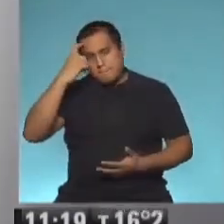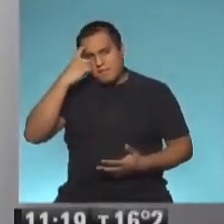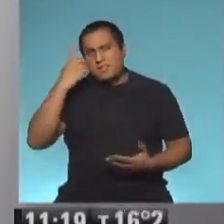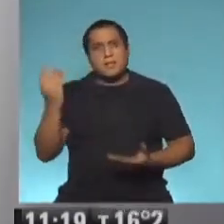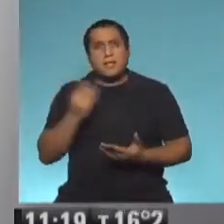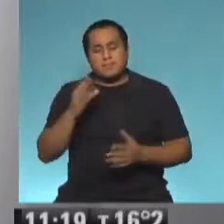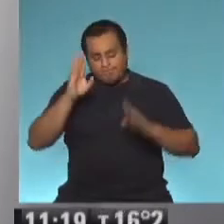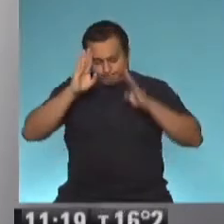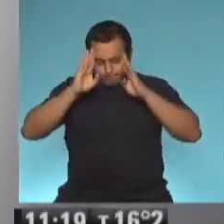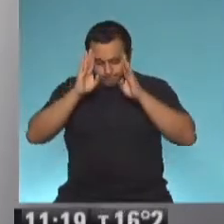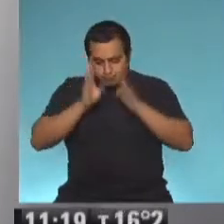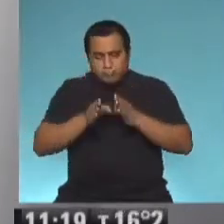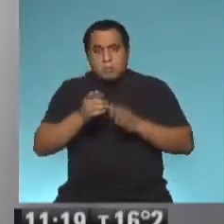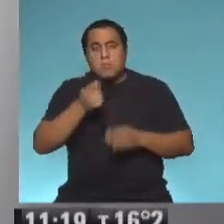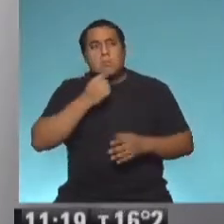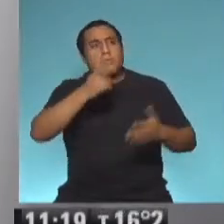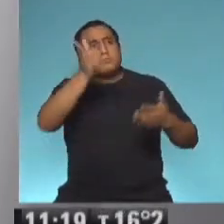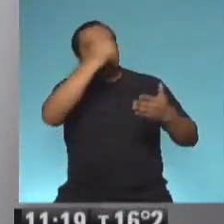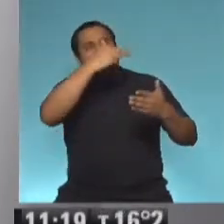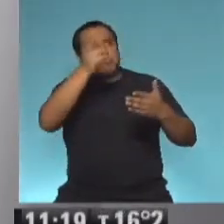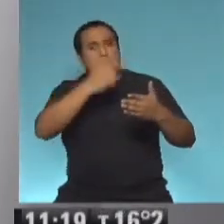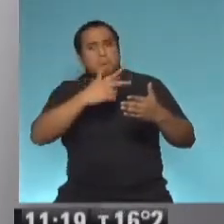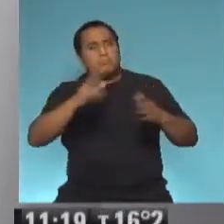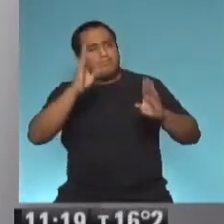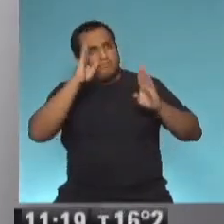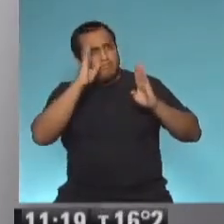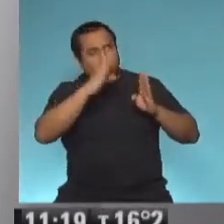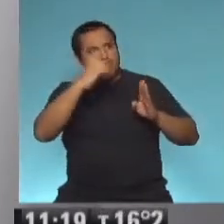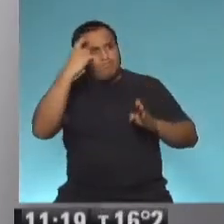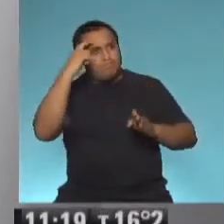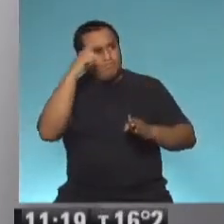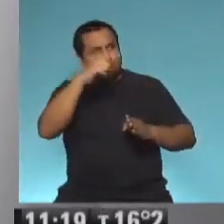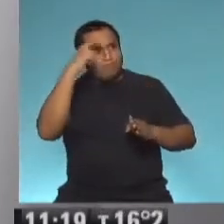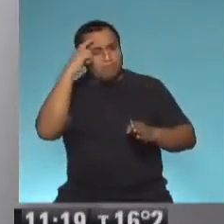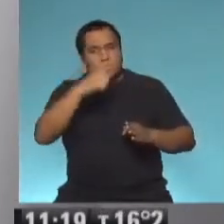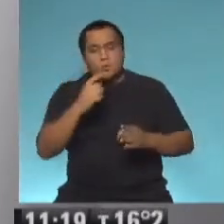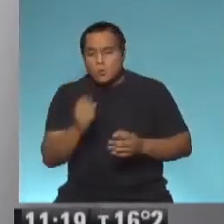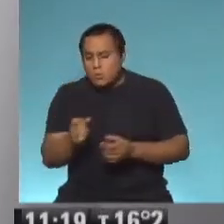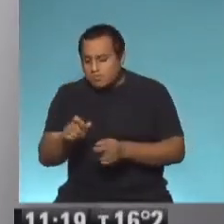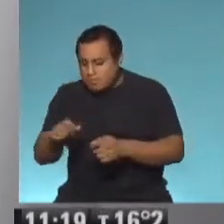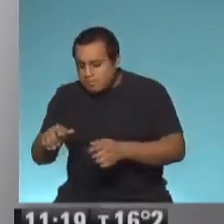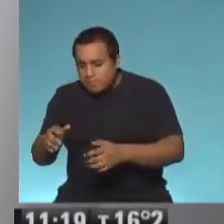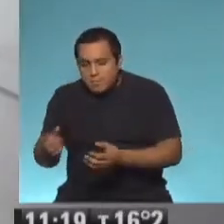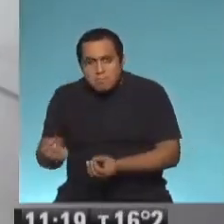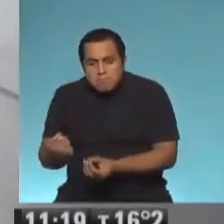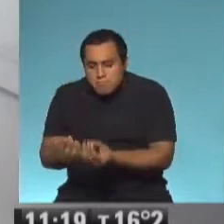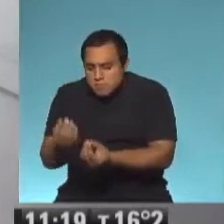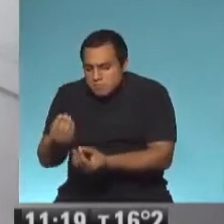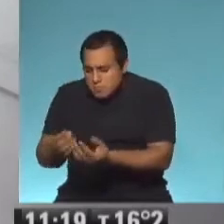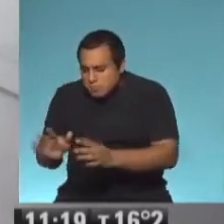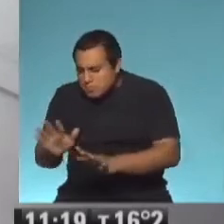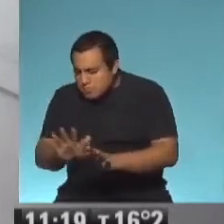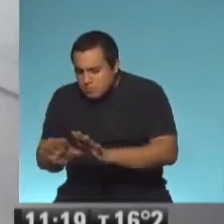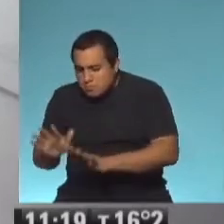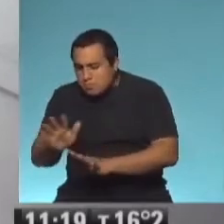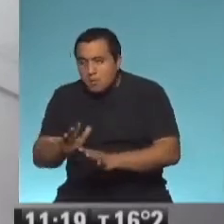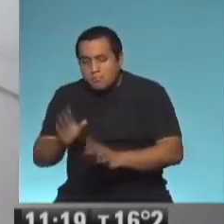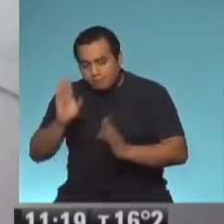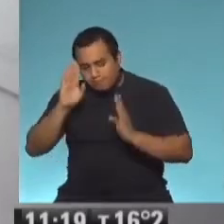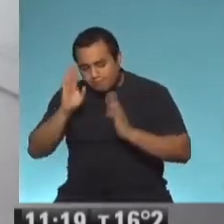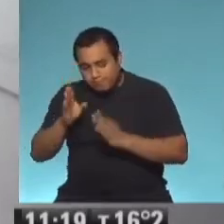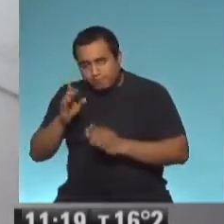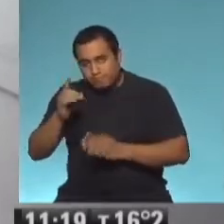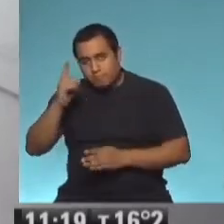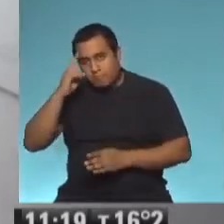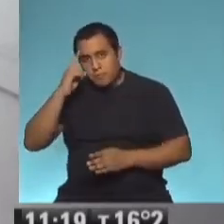haciendo. Podés estar pintando un cuadro, podés estar haciendo el jardín, la huerta y estar meditando. Lo importante es que tu columna esté alineada